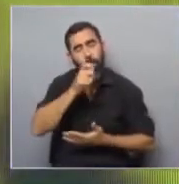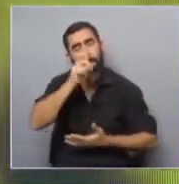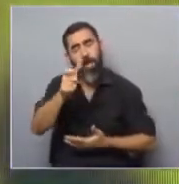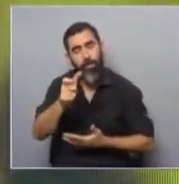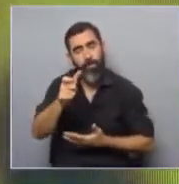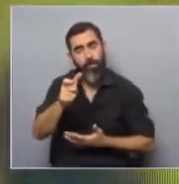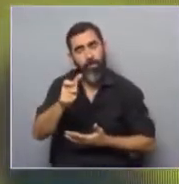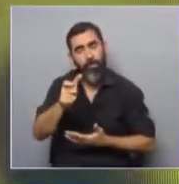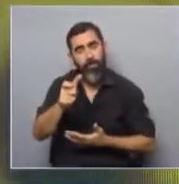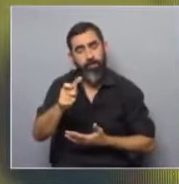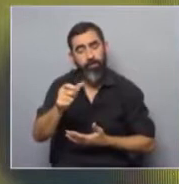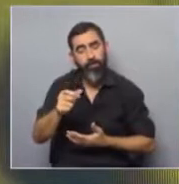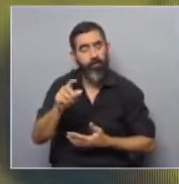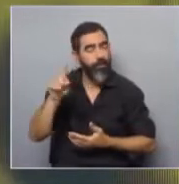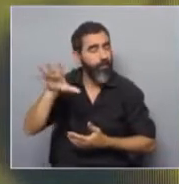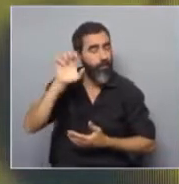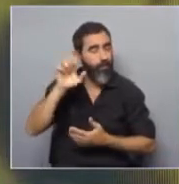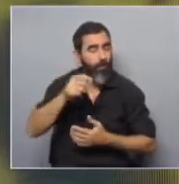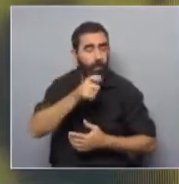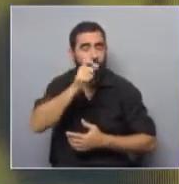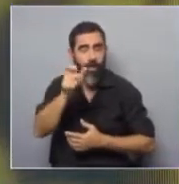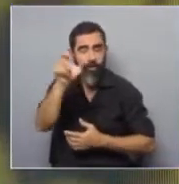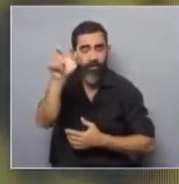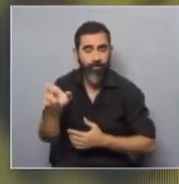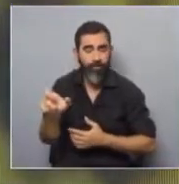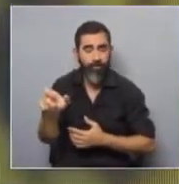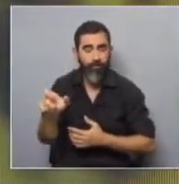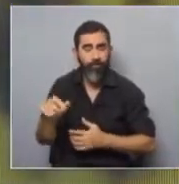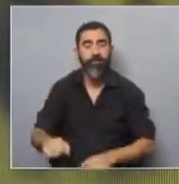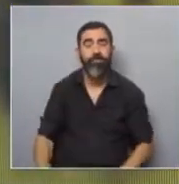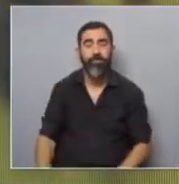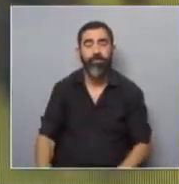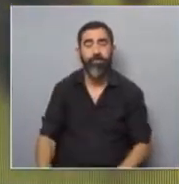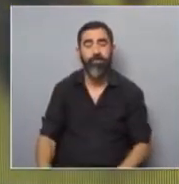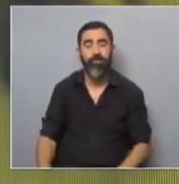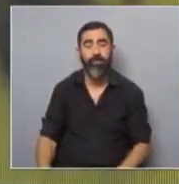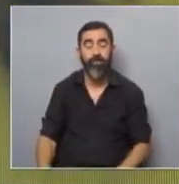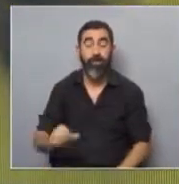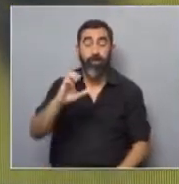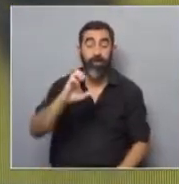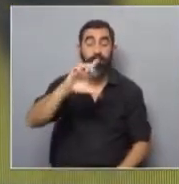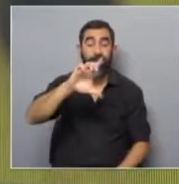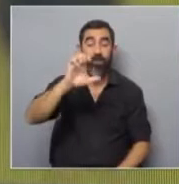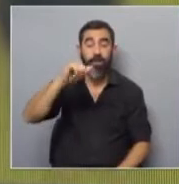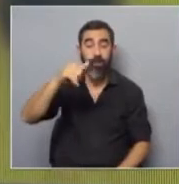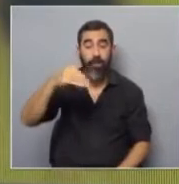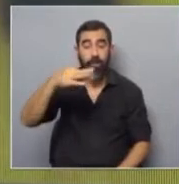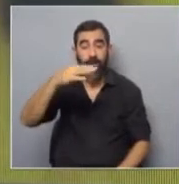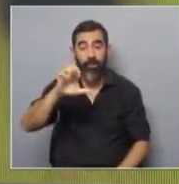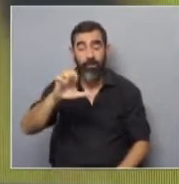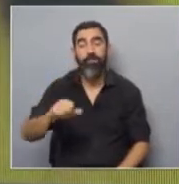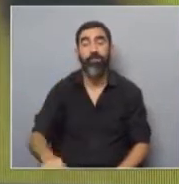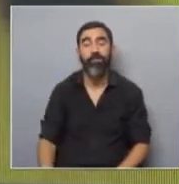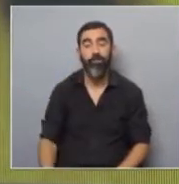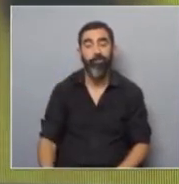palabras cuando las oí en el parlante de don Clemente, ¿no? No han